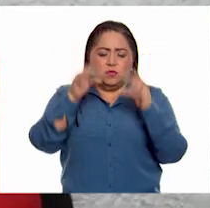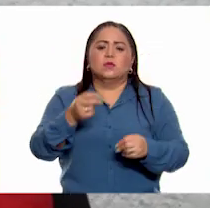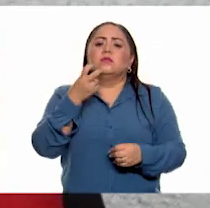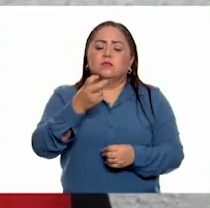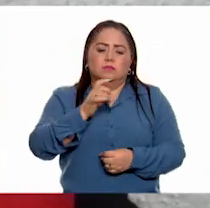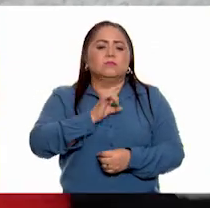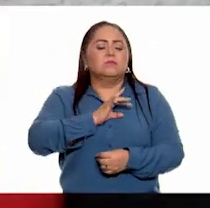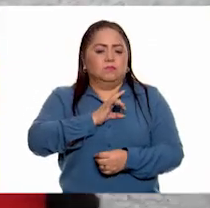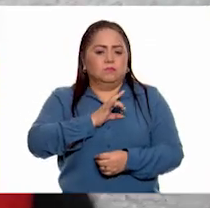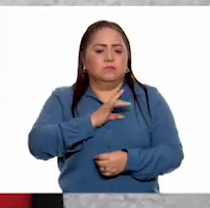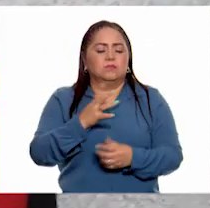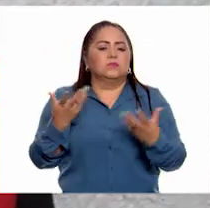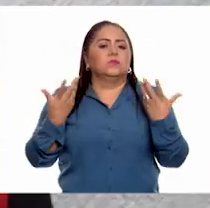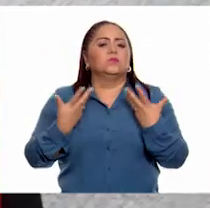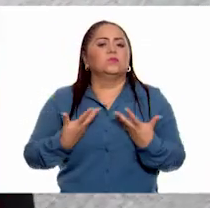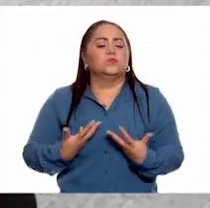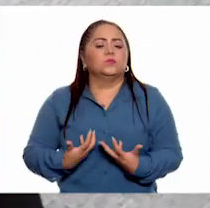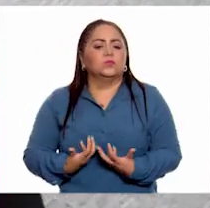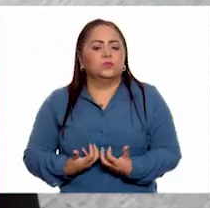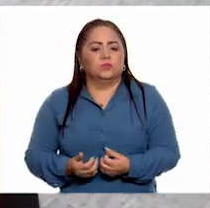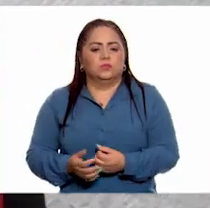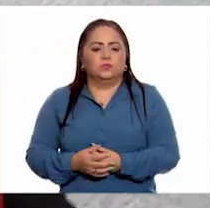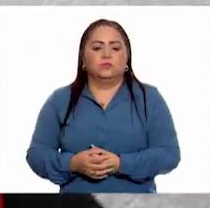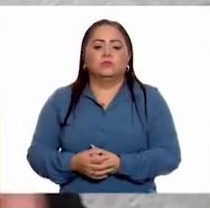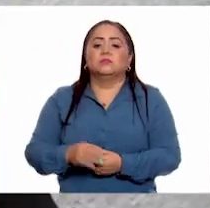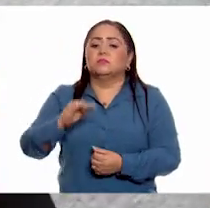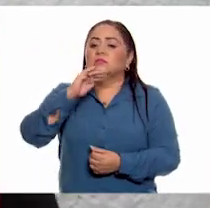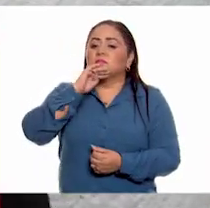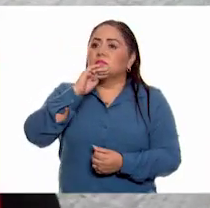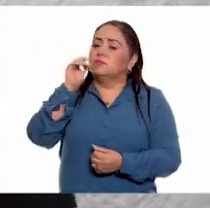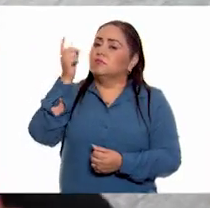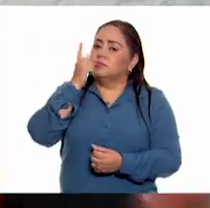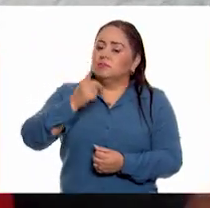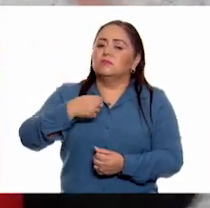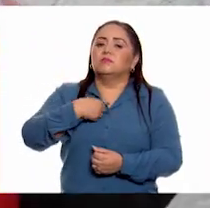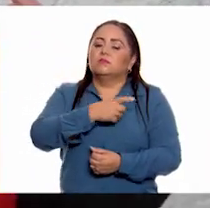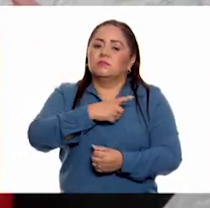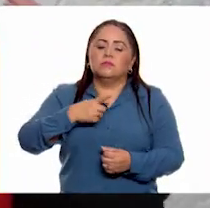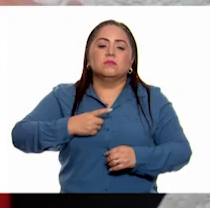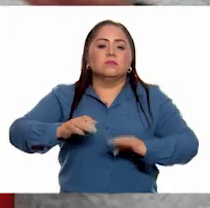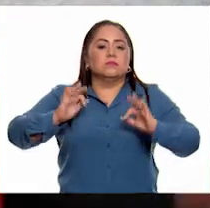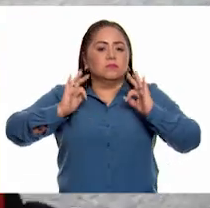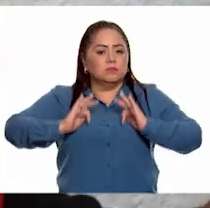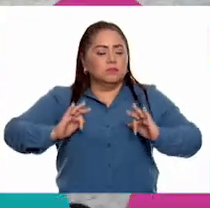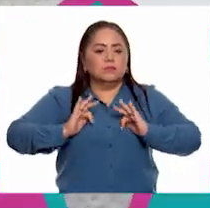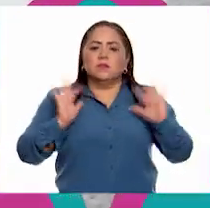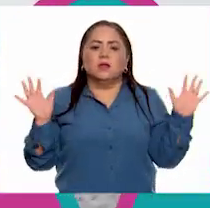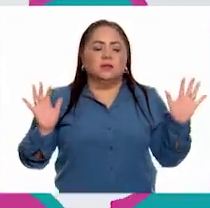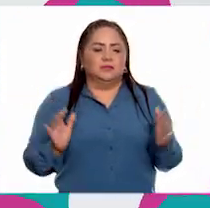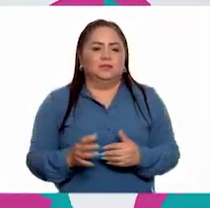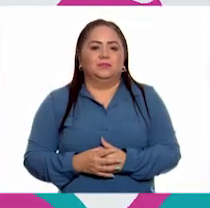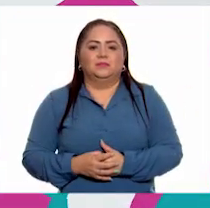eso me asusta. Mi mami me dice que me tranquilice y ya.